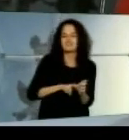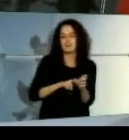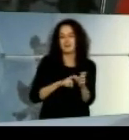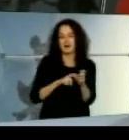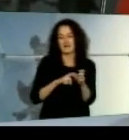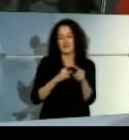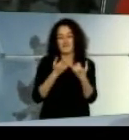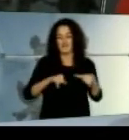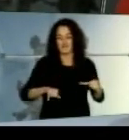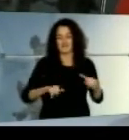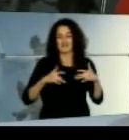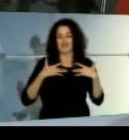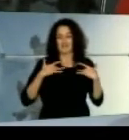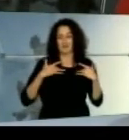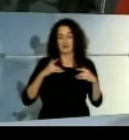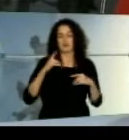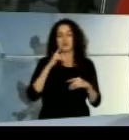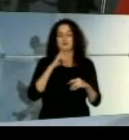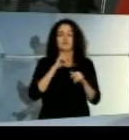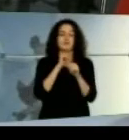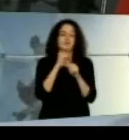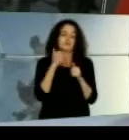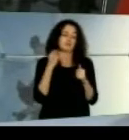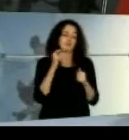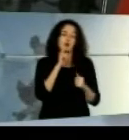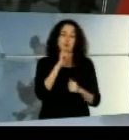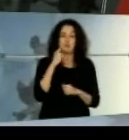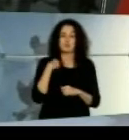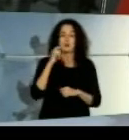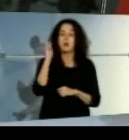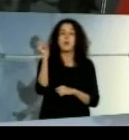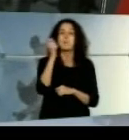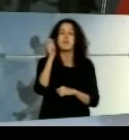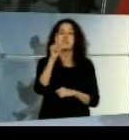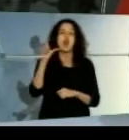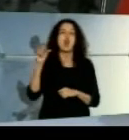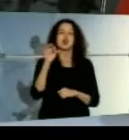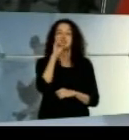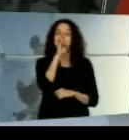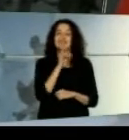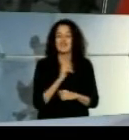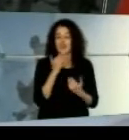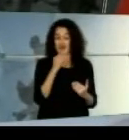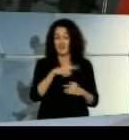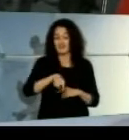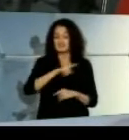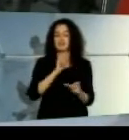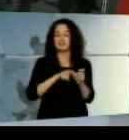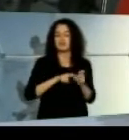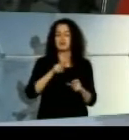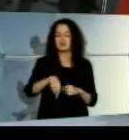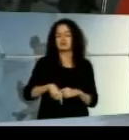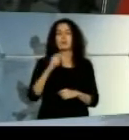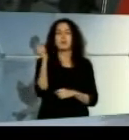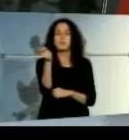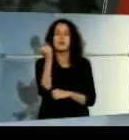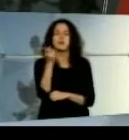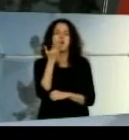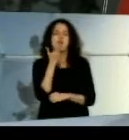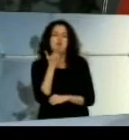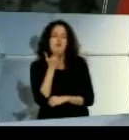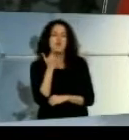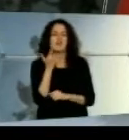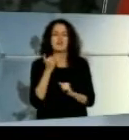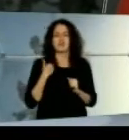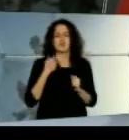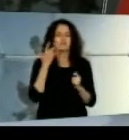Silenciosos, que la seguimos conociendo todos. Gracias a eso, mucha gente, muchos oyentes les conocen, participan con ellos, entran a sus bares, o sea,